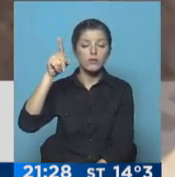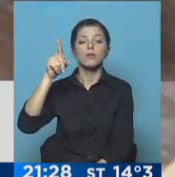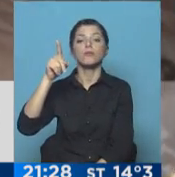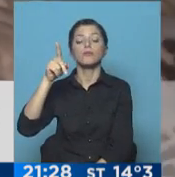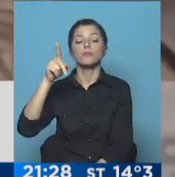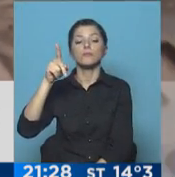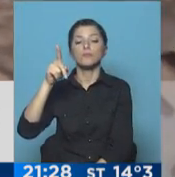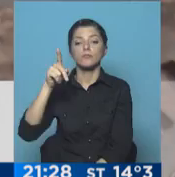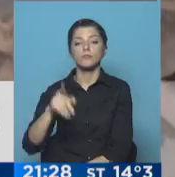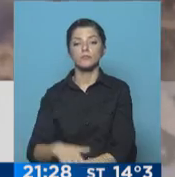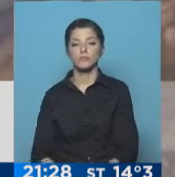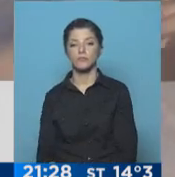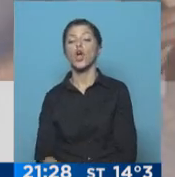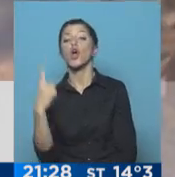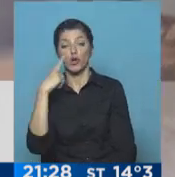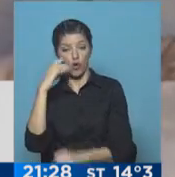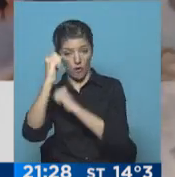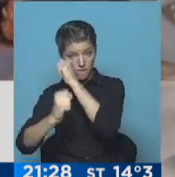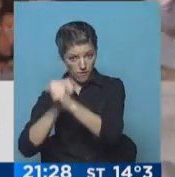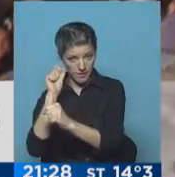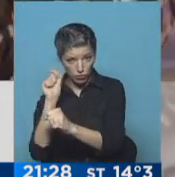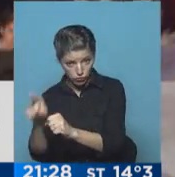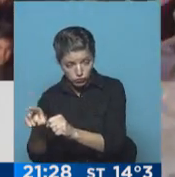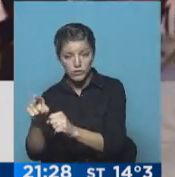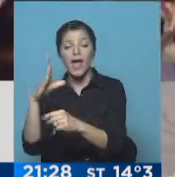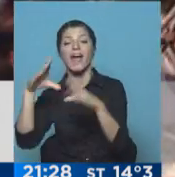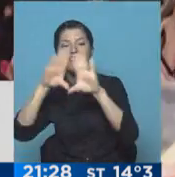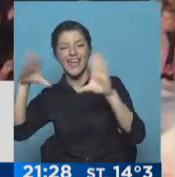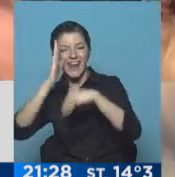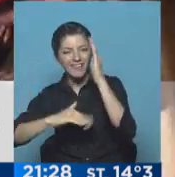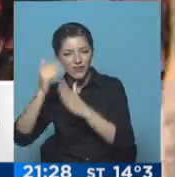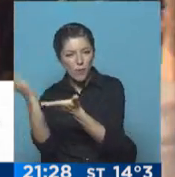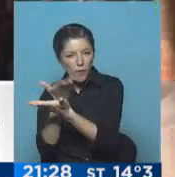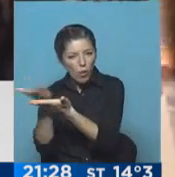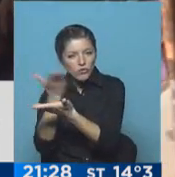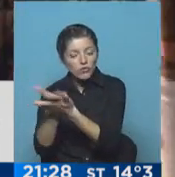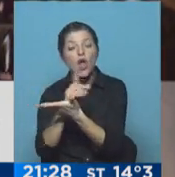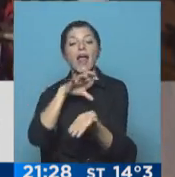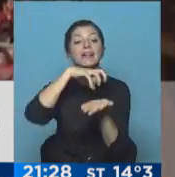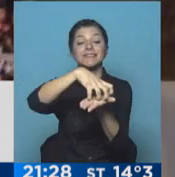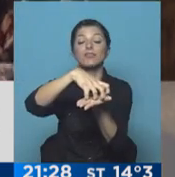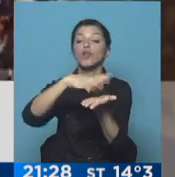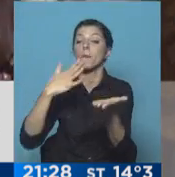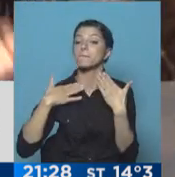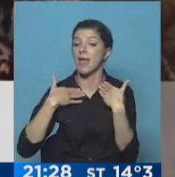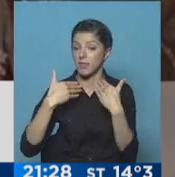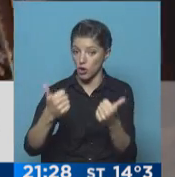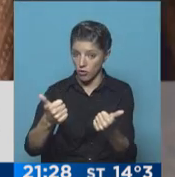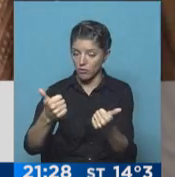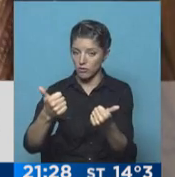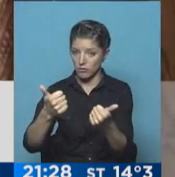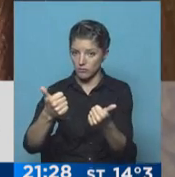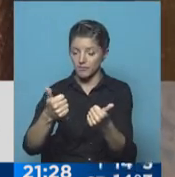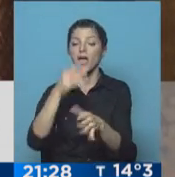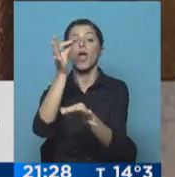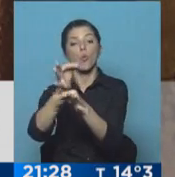estado en las fábricas de ustedes, en las fábricas de ladrillos, he estado en los centros médicos, en